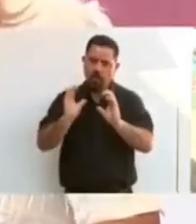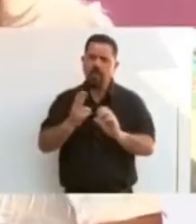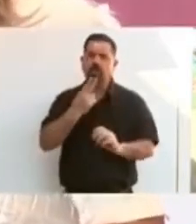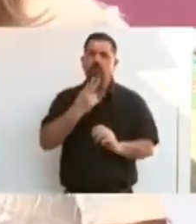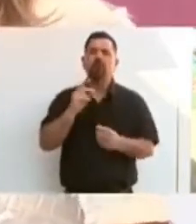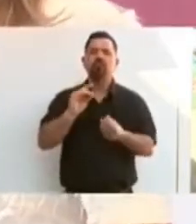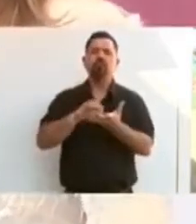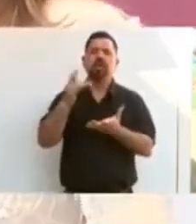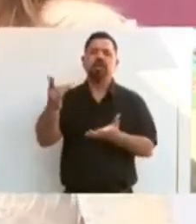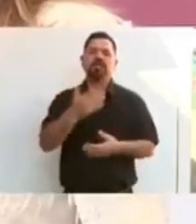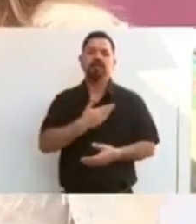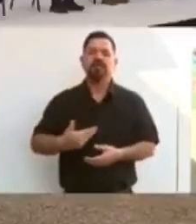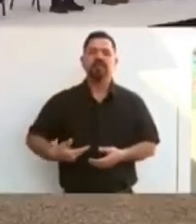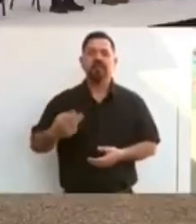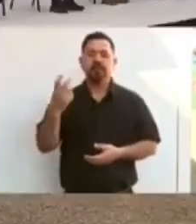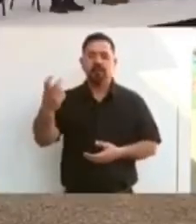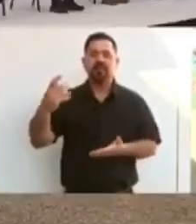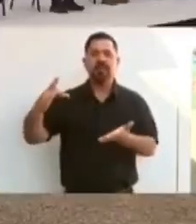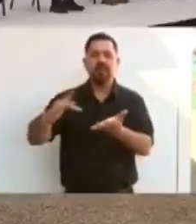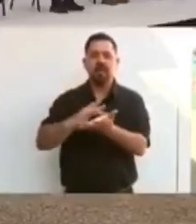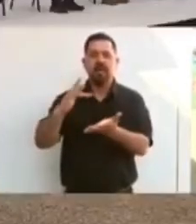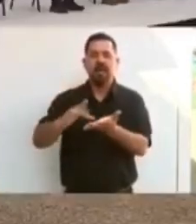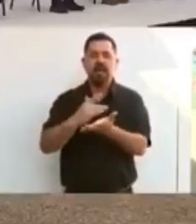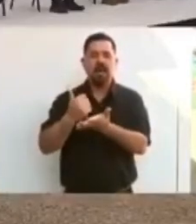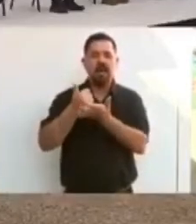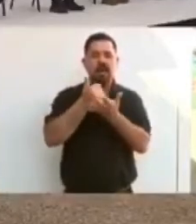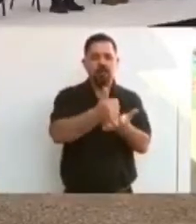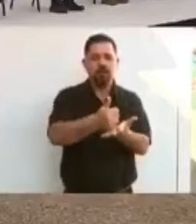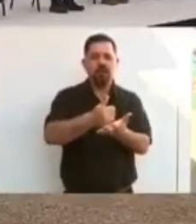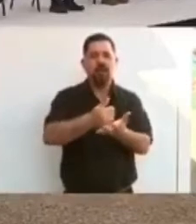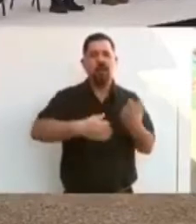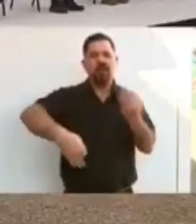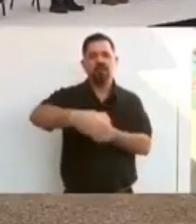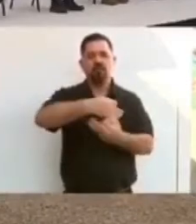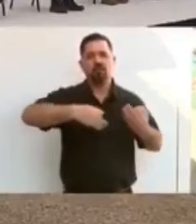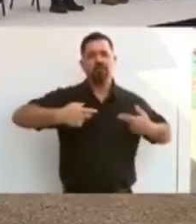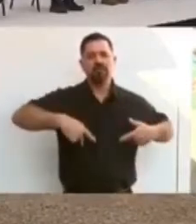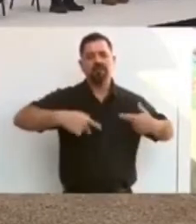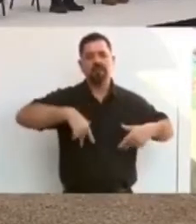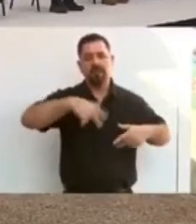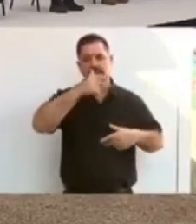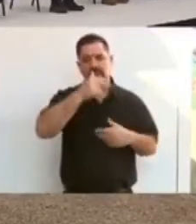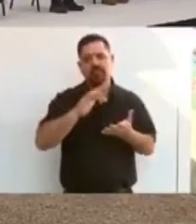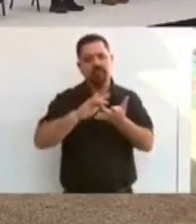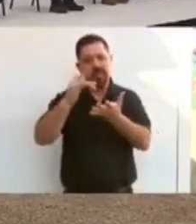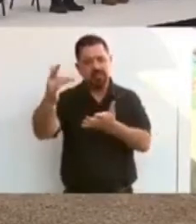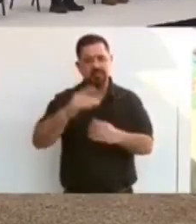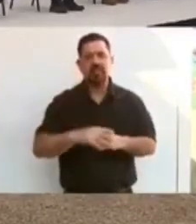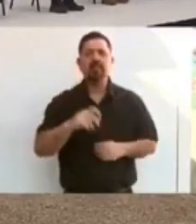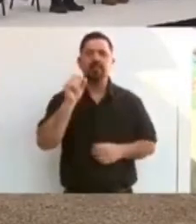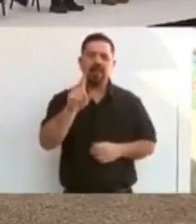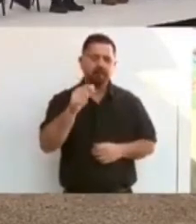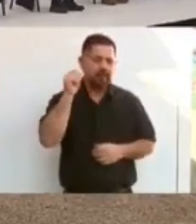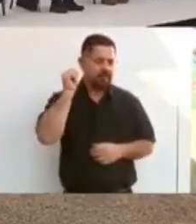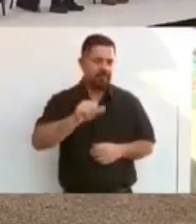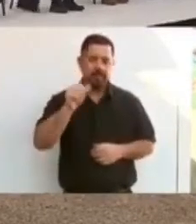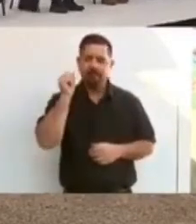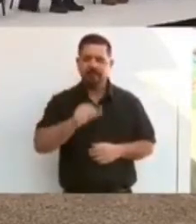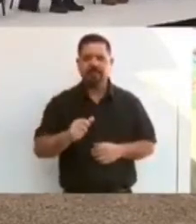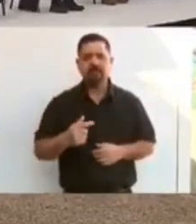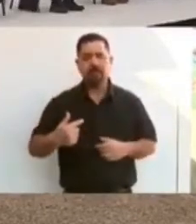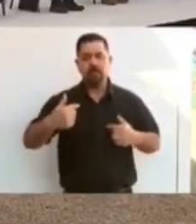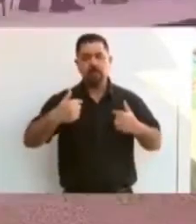presidente, por este apoyo brindado a la gente de Hermosillo. Quiero agradecerle, como siempre, en nombre de los